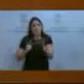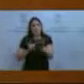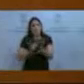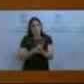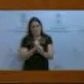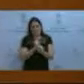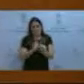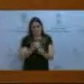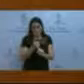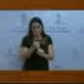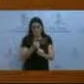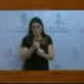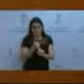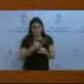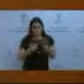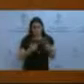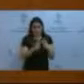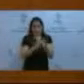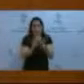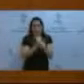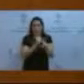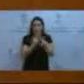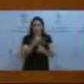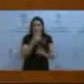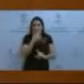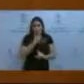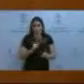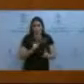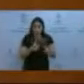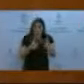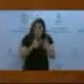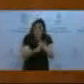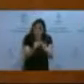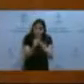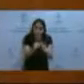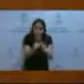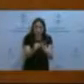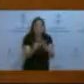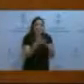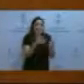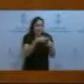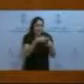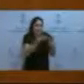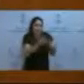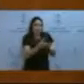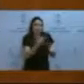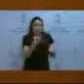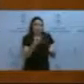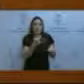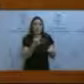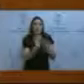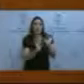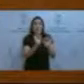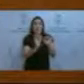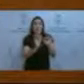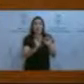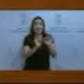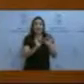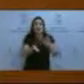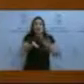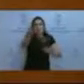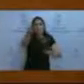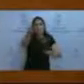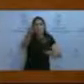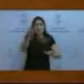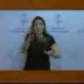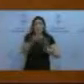fácil para este segmento encontrar empleo. Y este colectivo, a pesar de lo que usted dice, ha crecido en porcentaje sobre los parados de Asturias. Un dato muy sencillito.